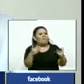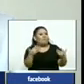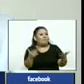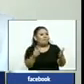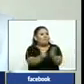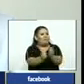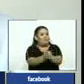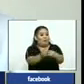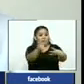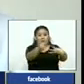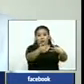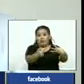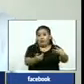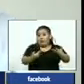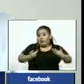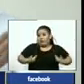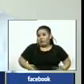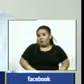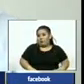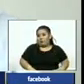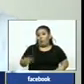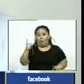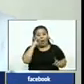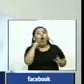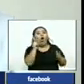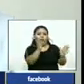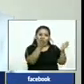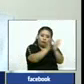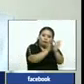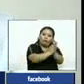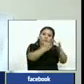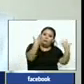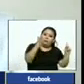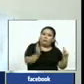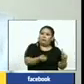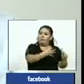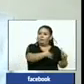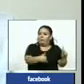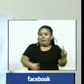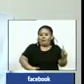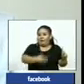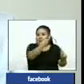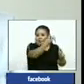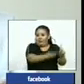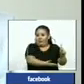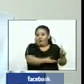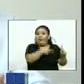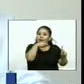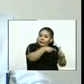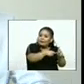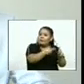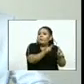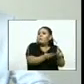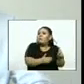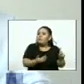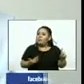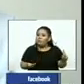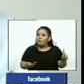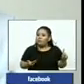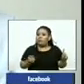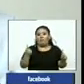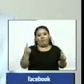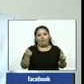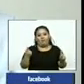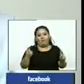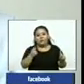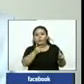los derechos humanos y a la democracia, pero no reconocer tampoco a este funcionario o esta persona que todavía